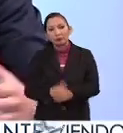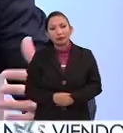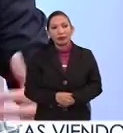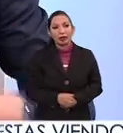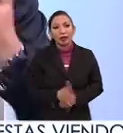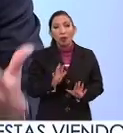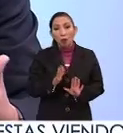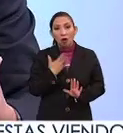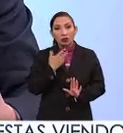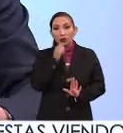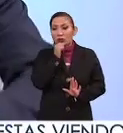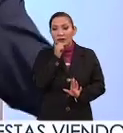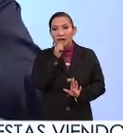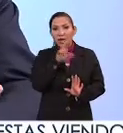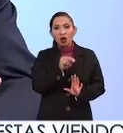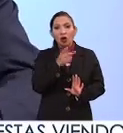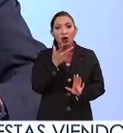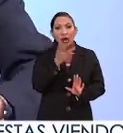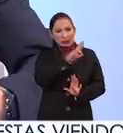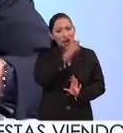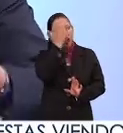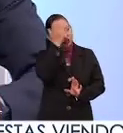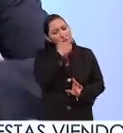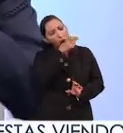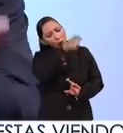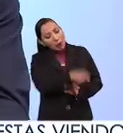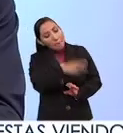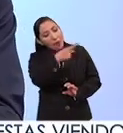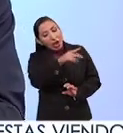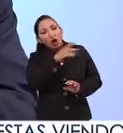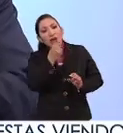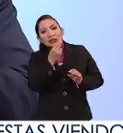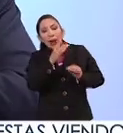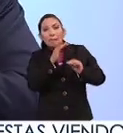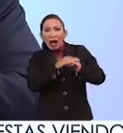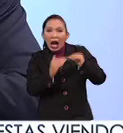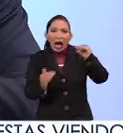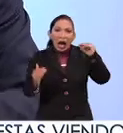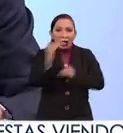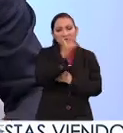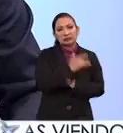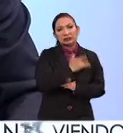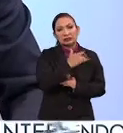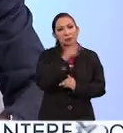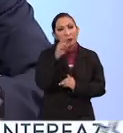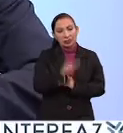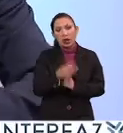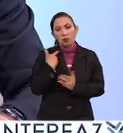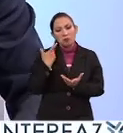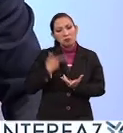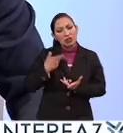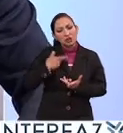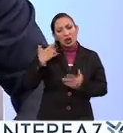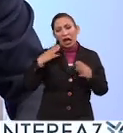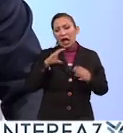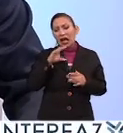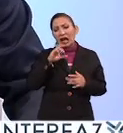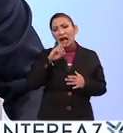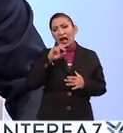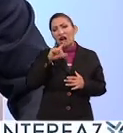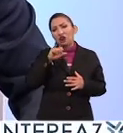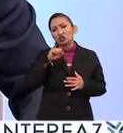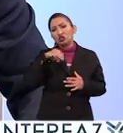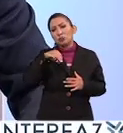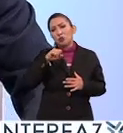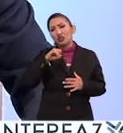dado el reconocimiento que debería. Sí es reconocido, pero merecería más. Yo siento, la verdad, es un personaje